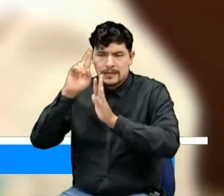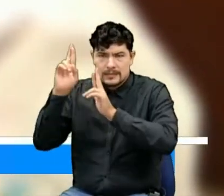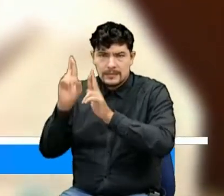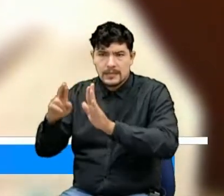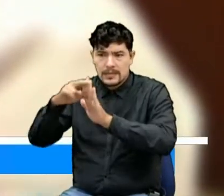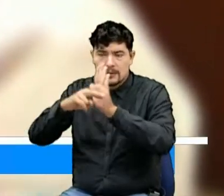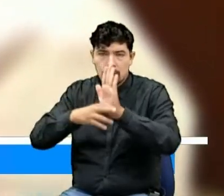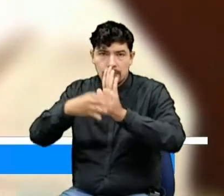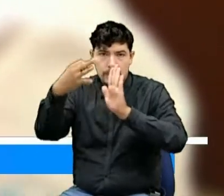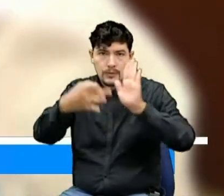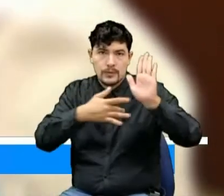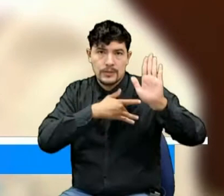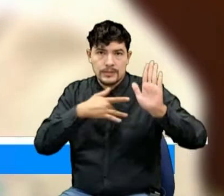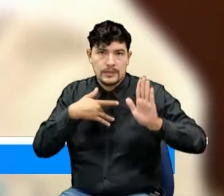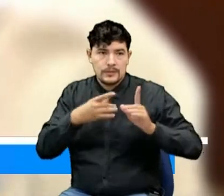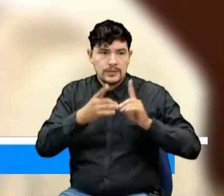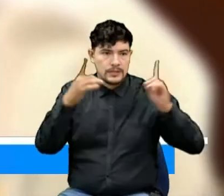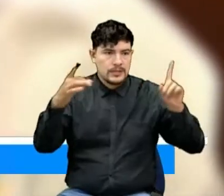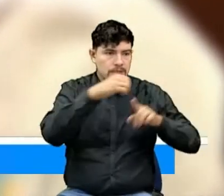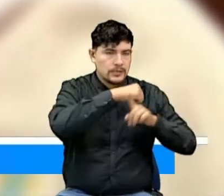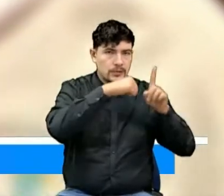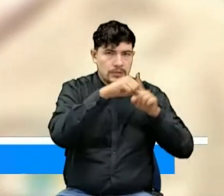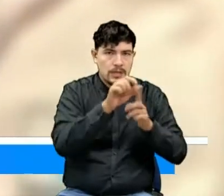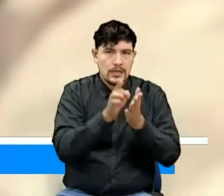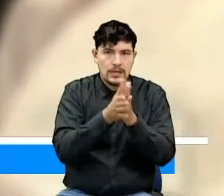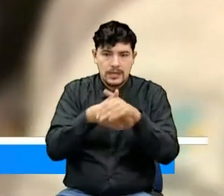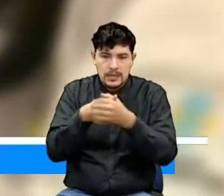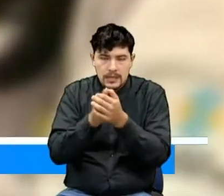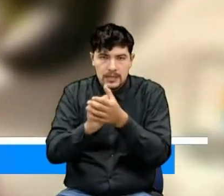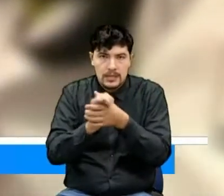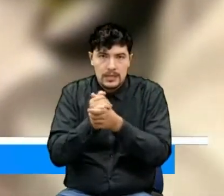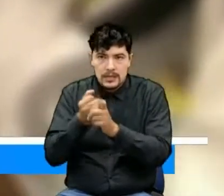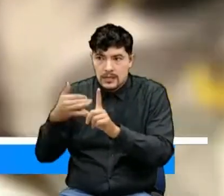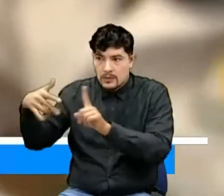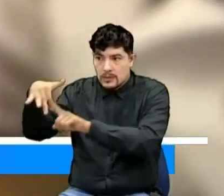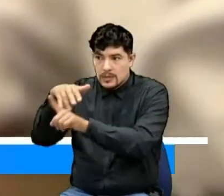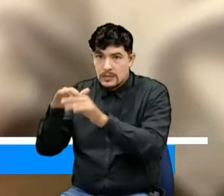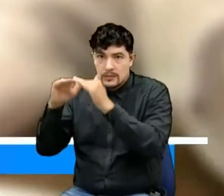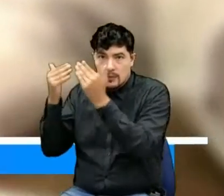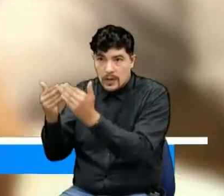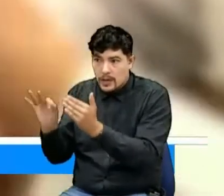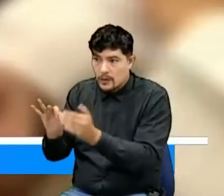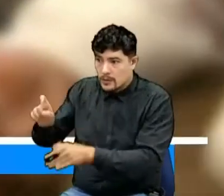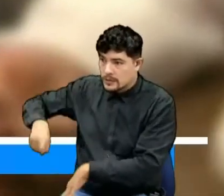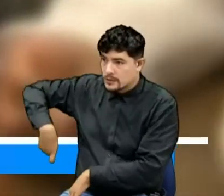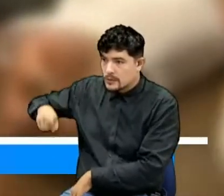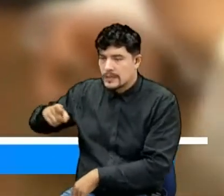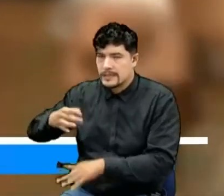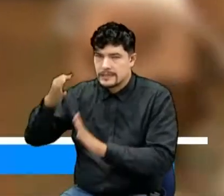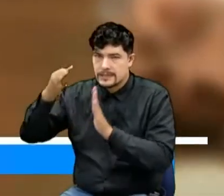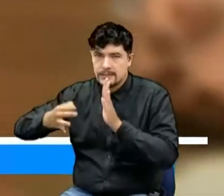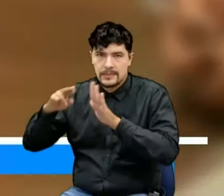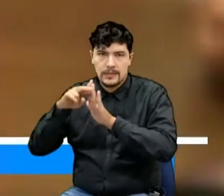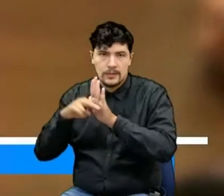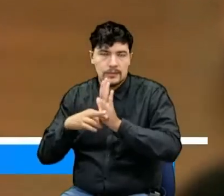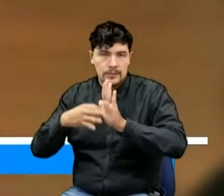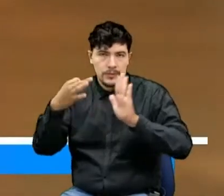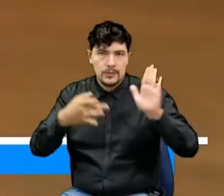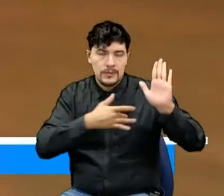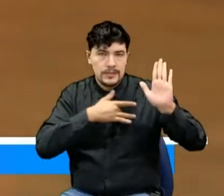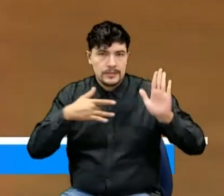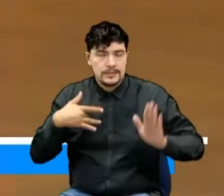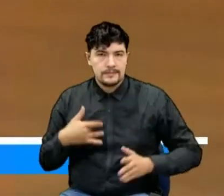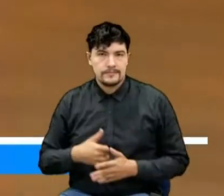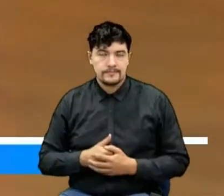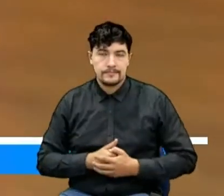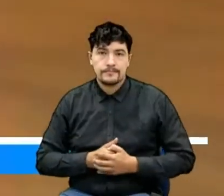respecto al distanciamiento social, lavado de manos en ambientes escolares como medida de prevención ante la alternancia académica.